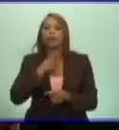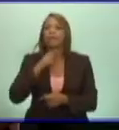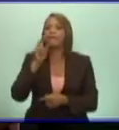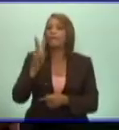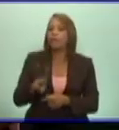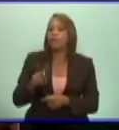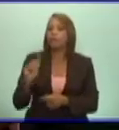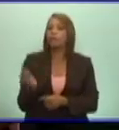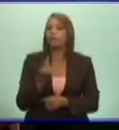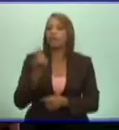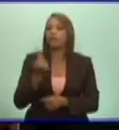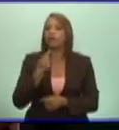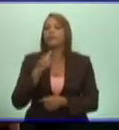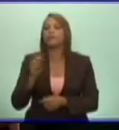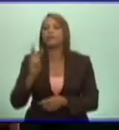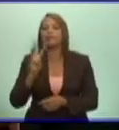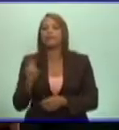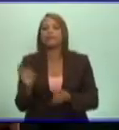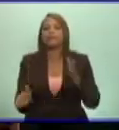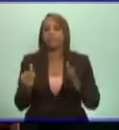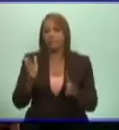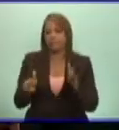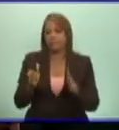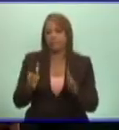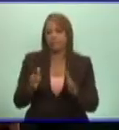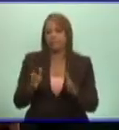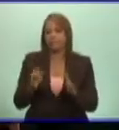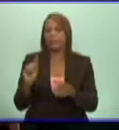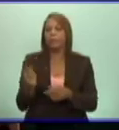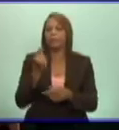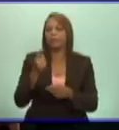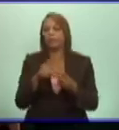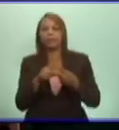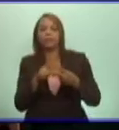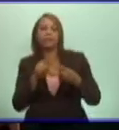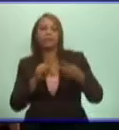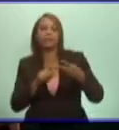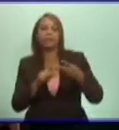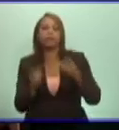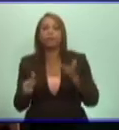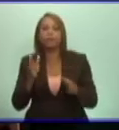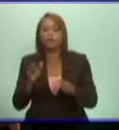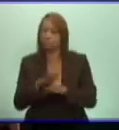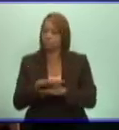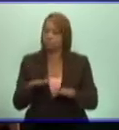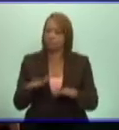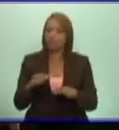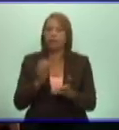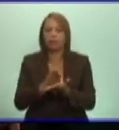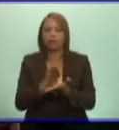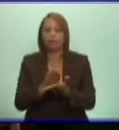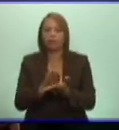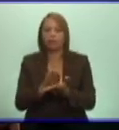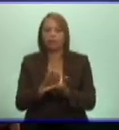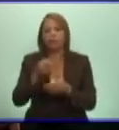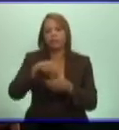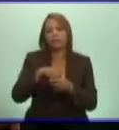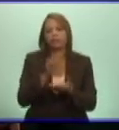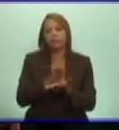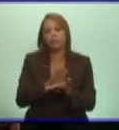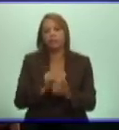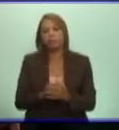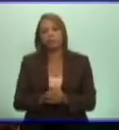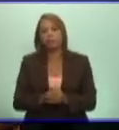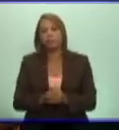que corresponde al tercer periodo. Ya, claro. Porque el primero y el segundo periodo ya se había evaluado. Ahora bien, no